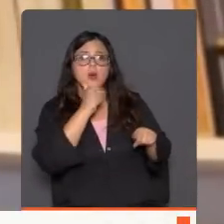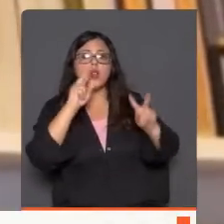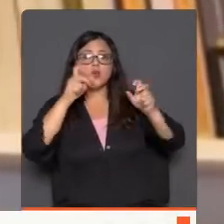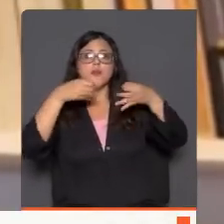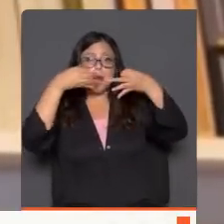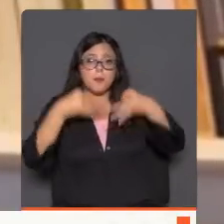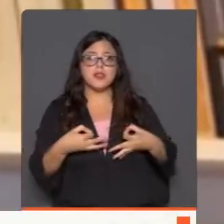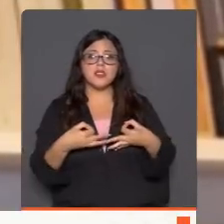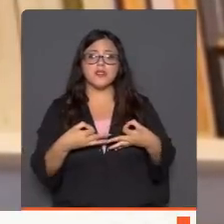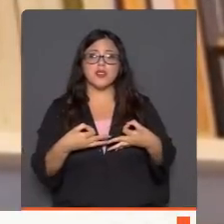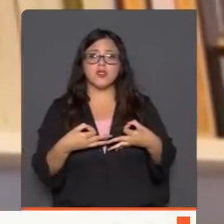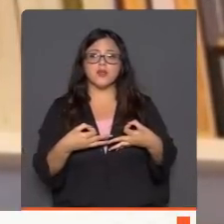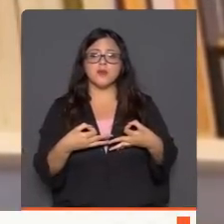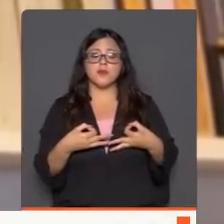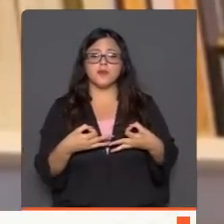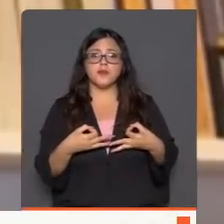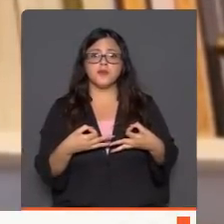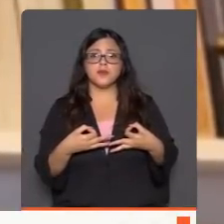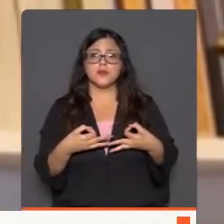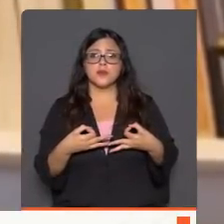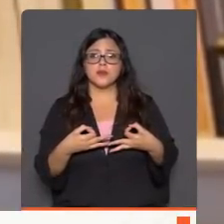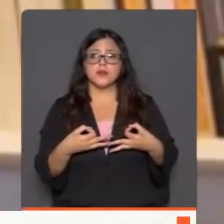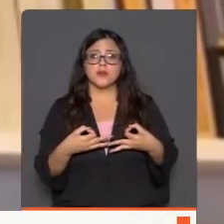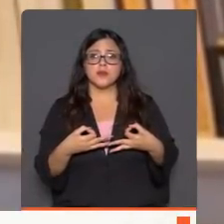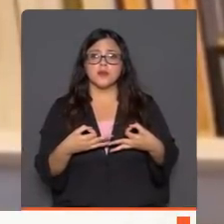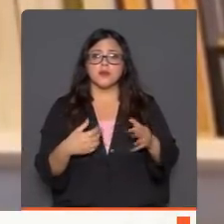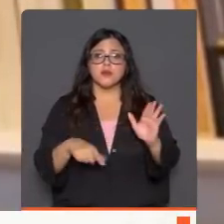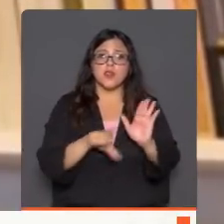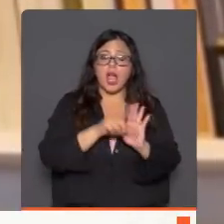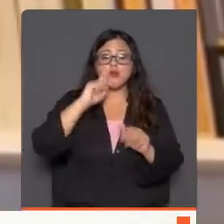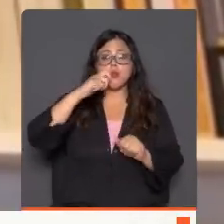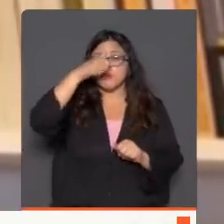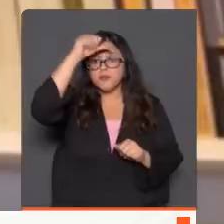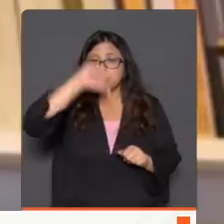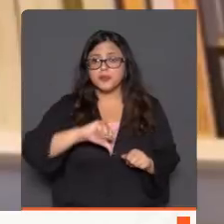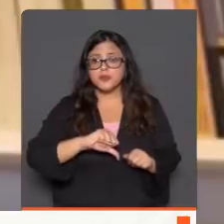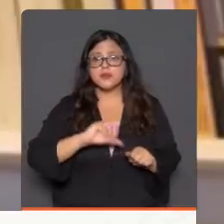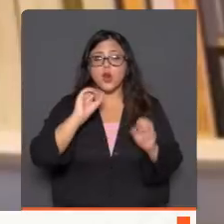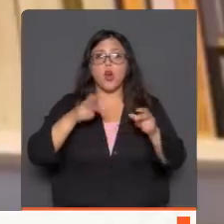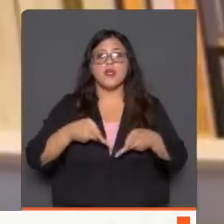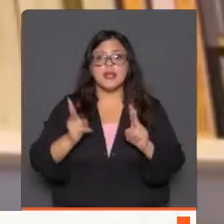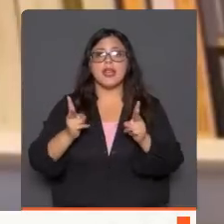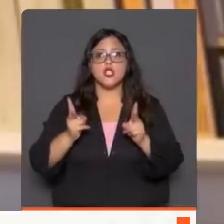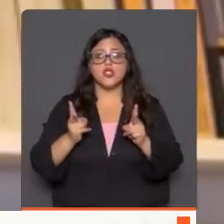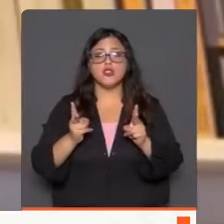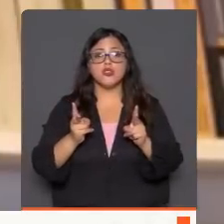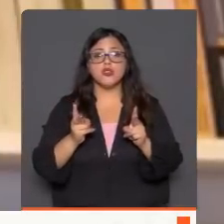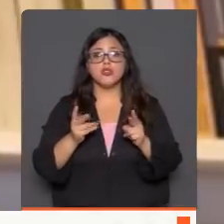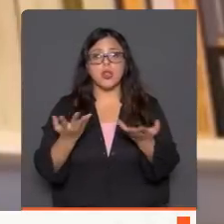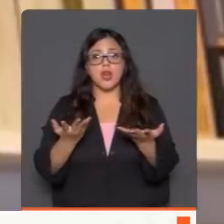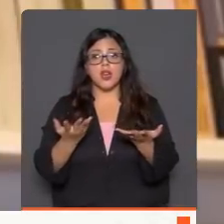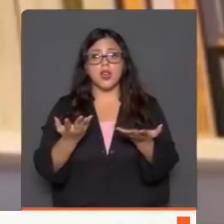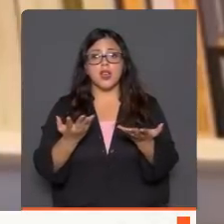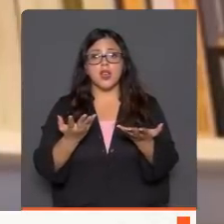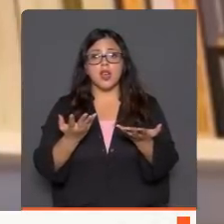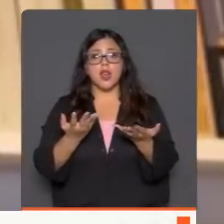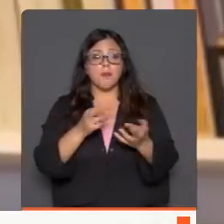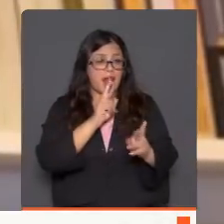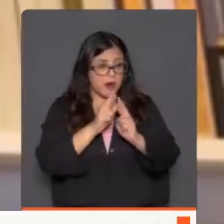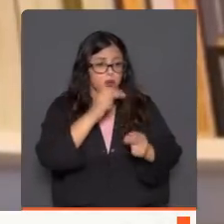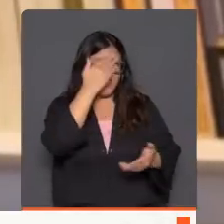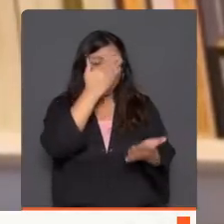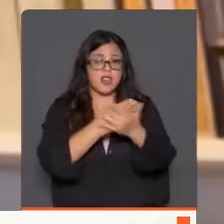específica que determine, ¿no es cierto?, una sanción o un derecho para que se responda frente a una falsificación.